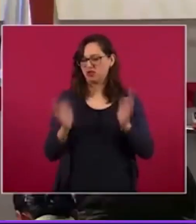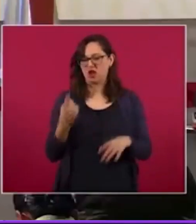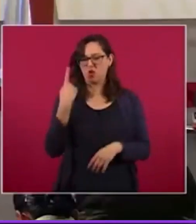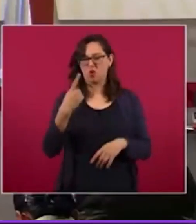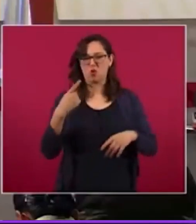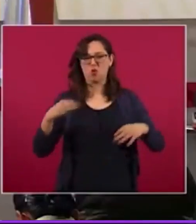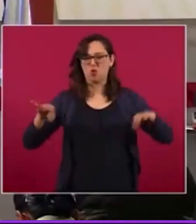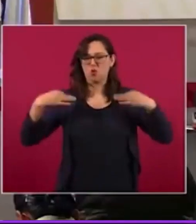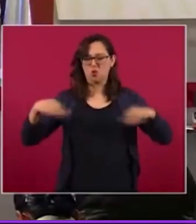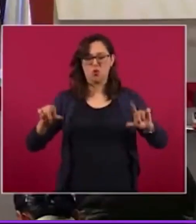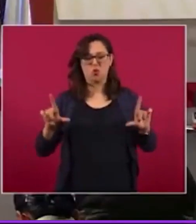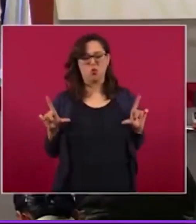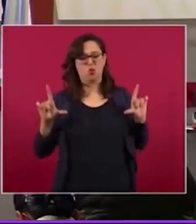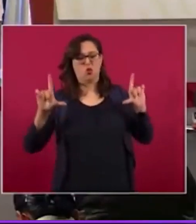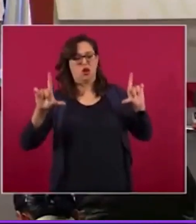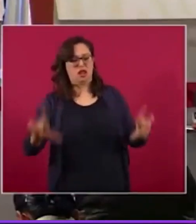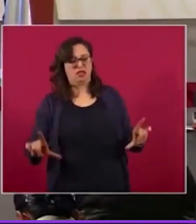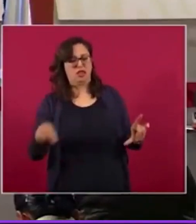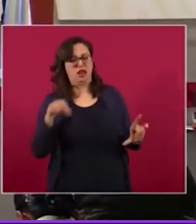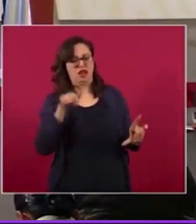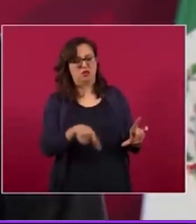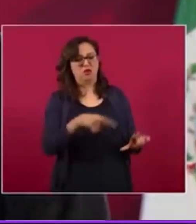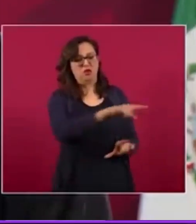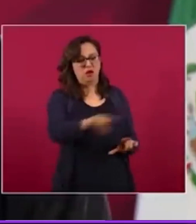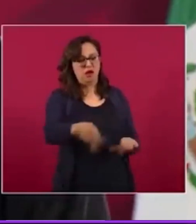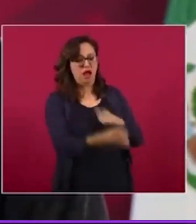que toda consulta causa un horario